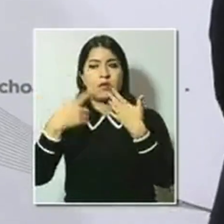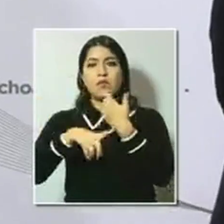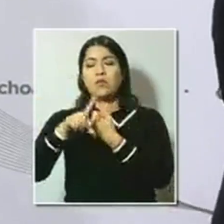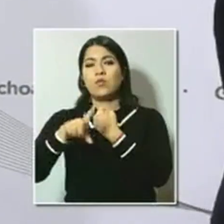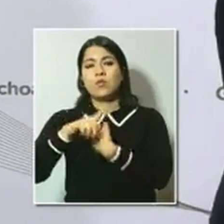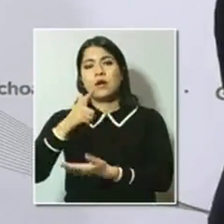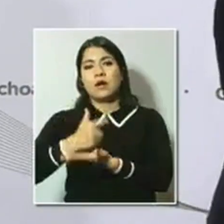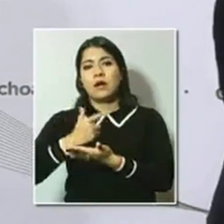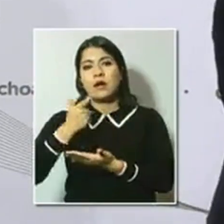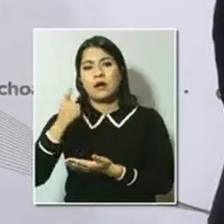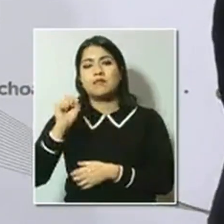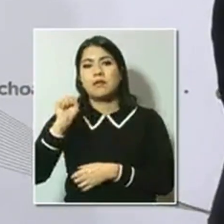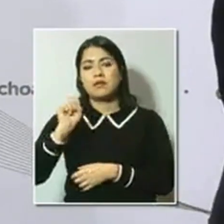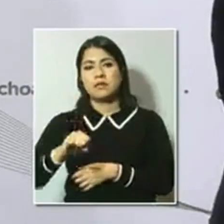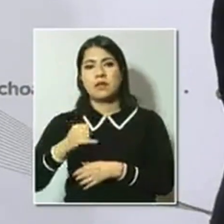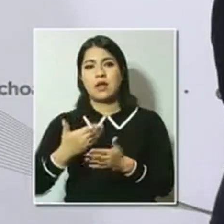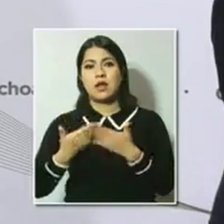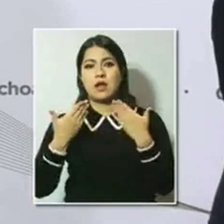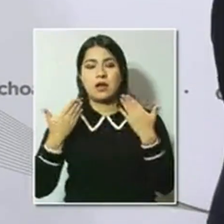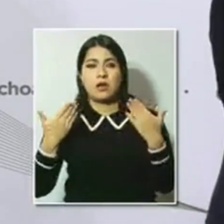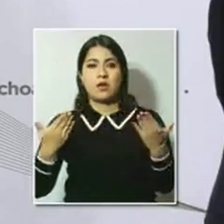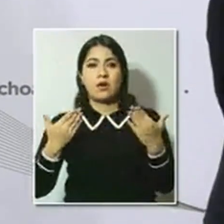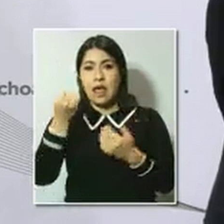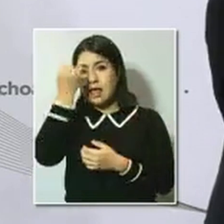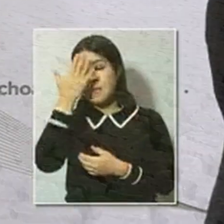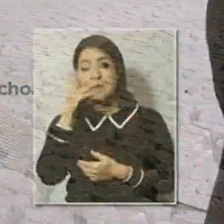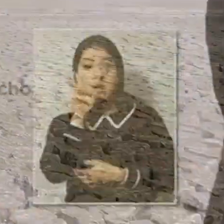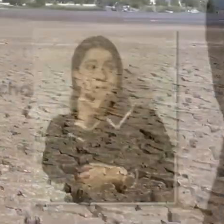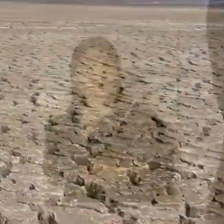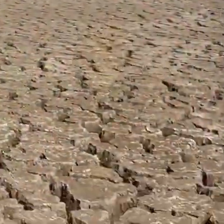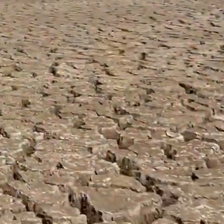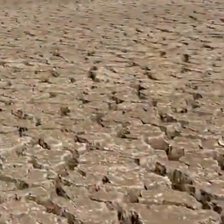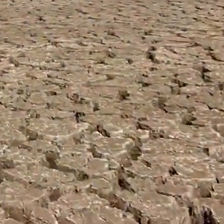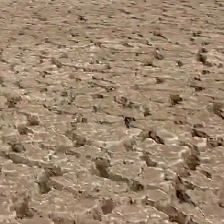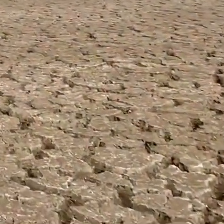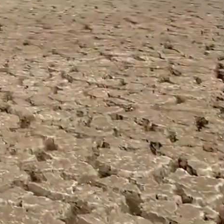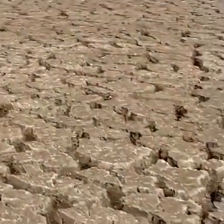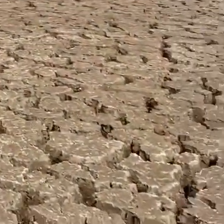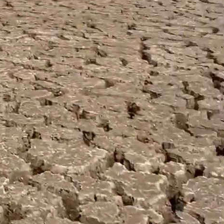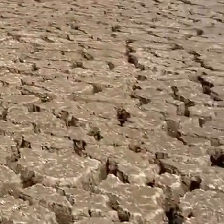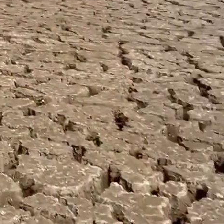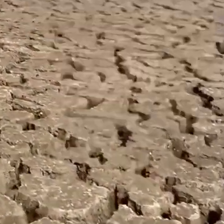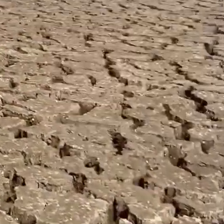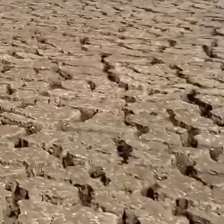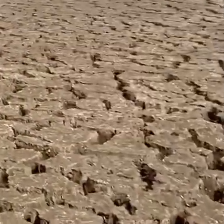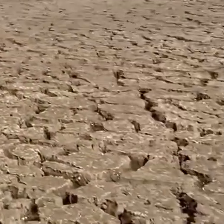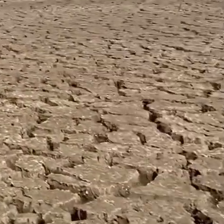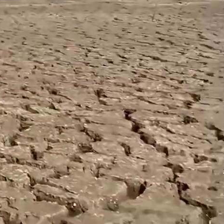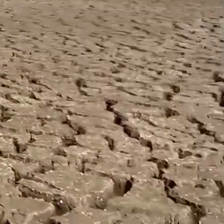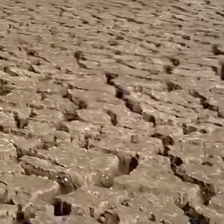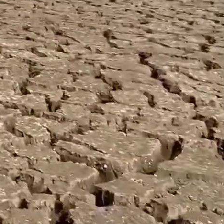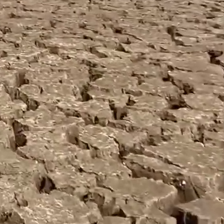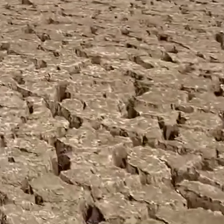tilapia azul, entre otros. Méndez López aseguró que se continuarán con las acciones de combate al huachicoleo del agua, con el uso del guardián